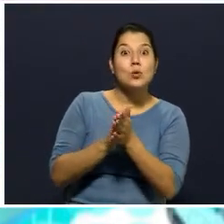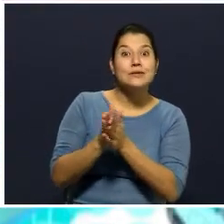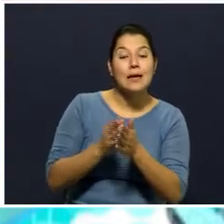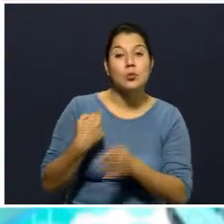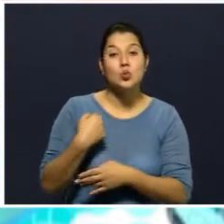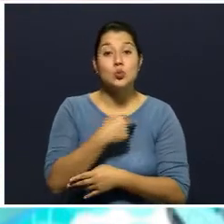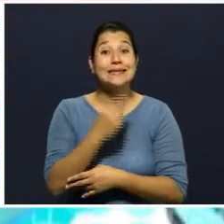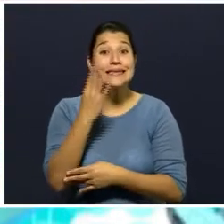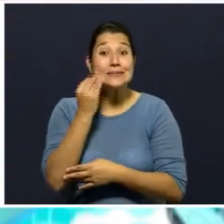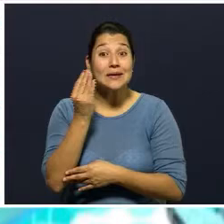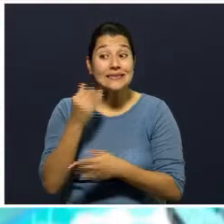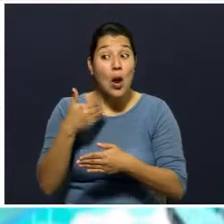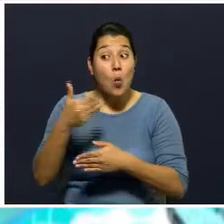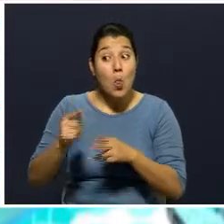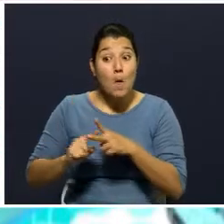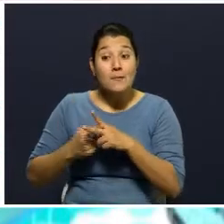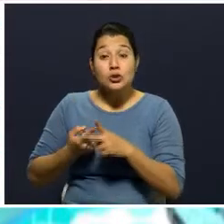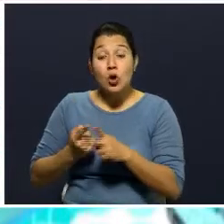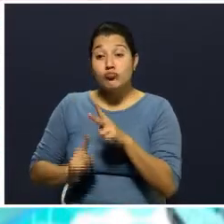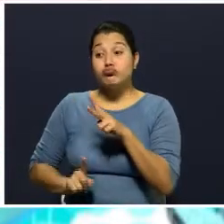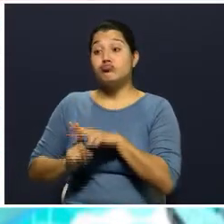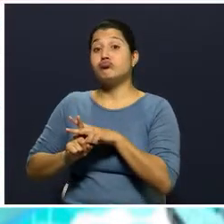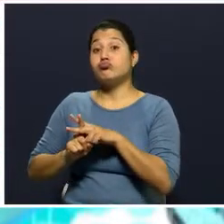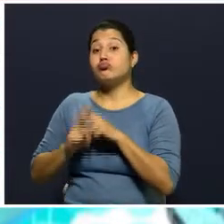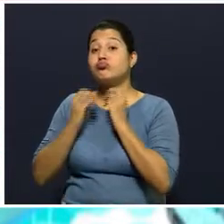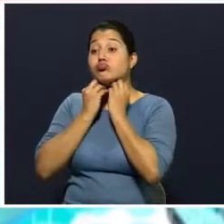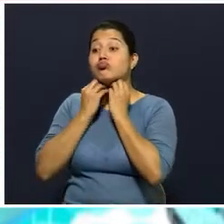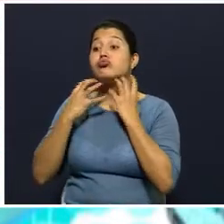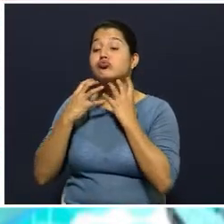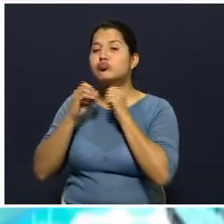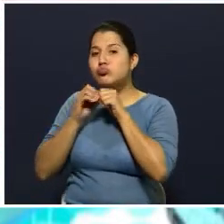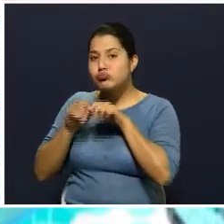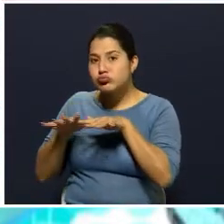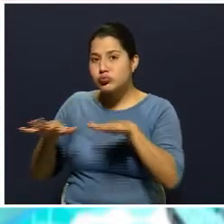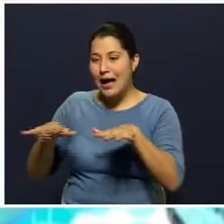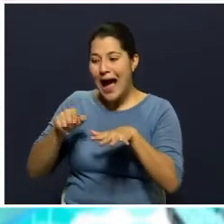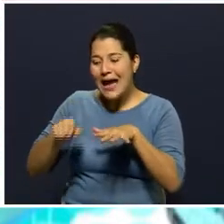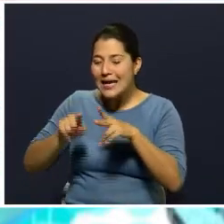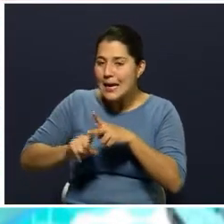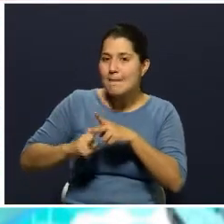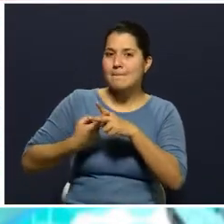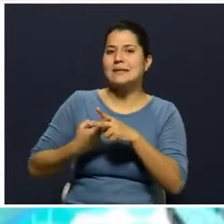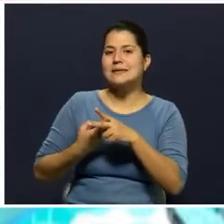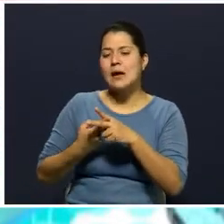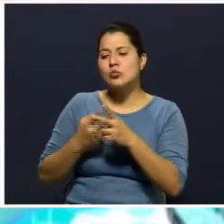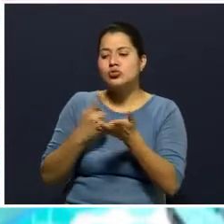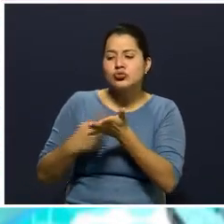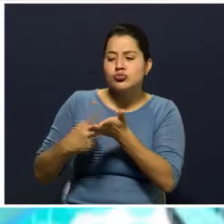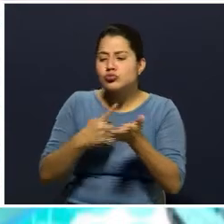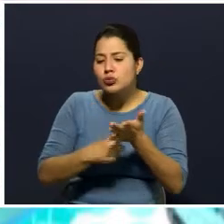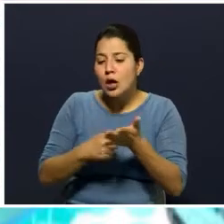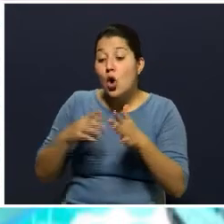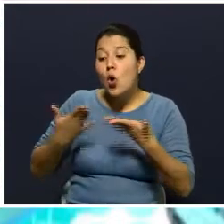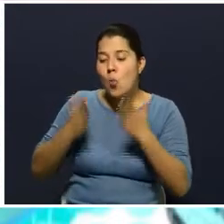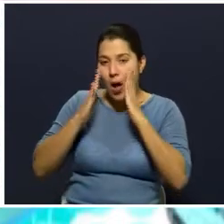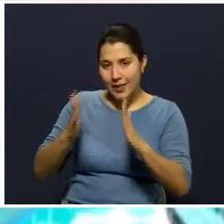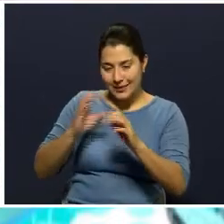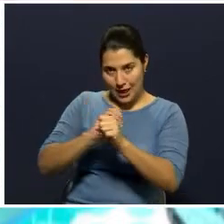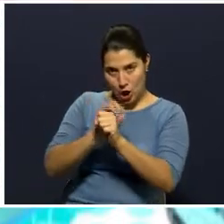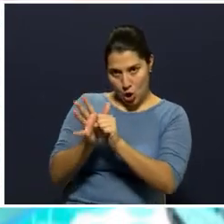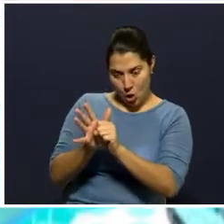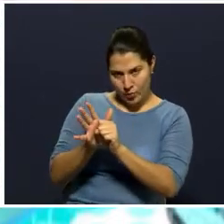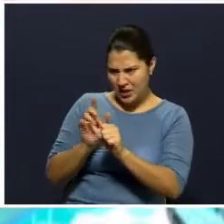empezamos a formular un plan. Se creó una mesa de situación que hemos denominado Mesa de Situación para Atención del COVID en el Ministerio, que viene